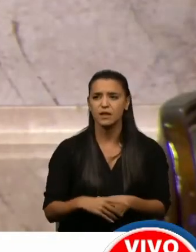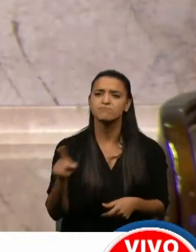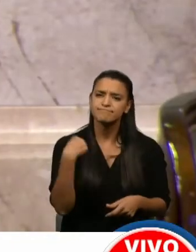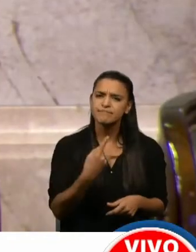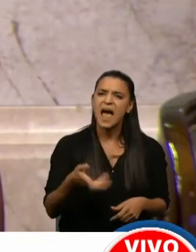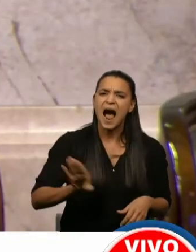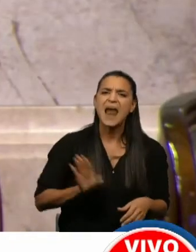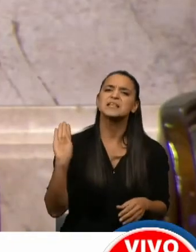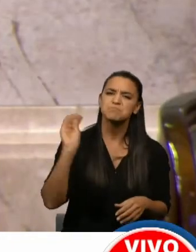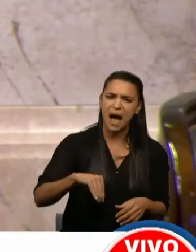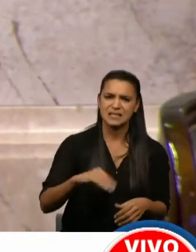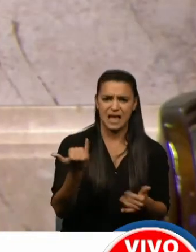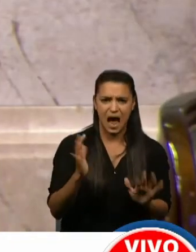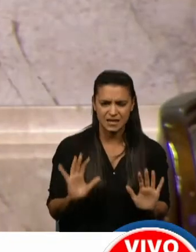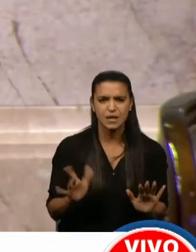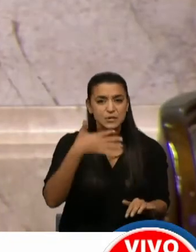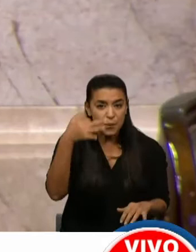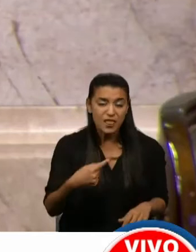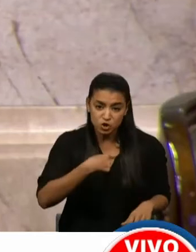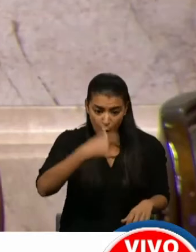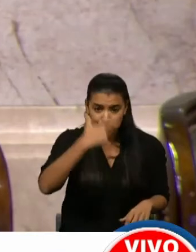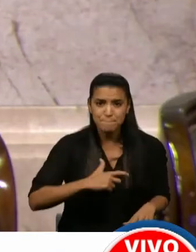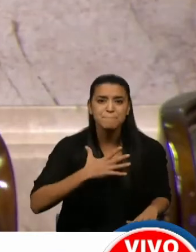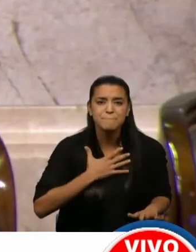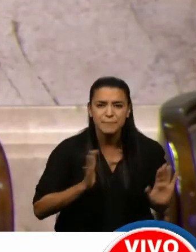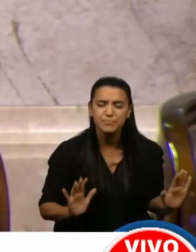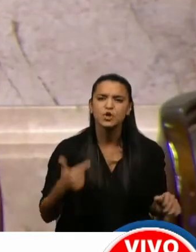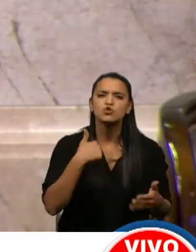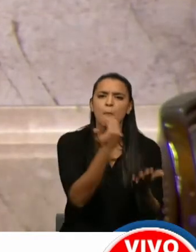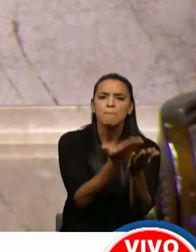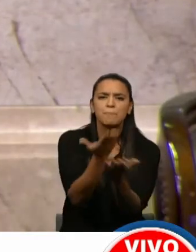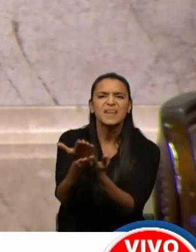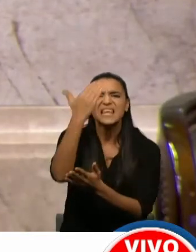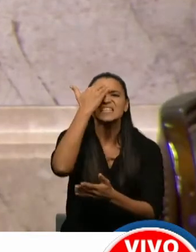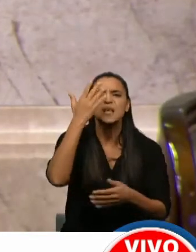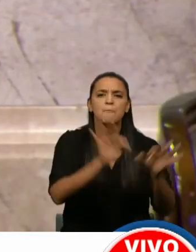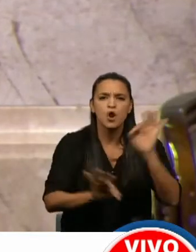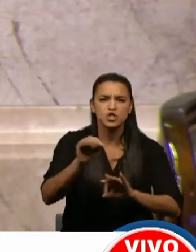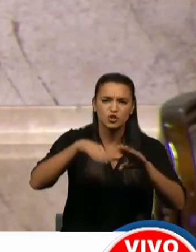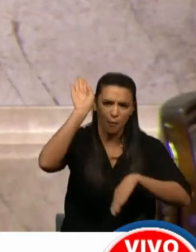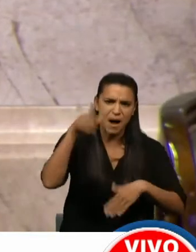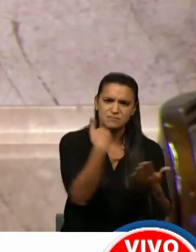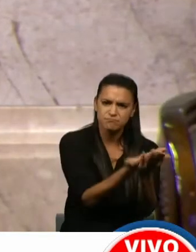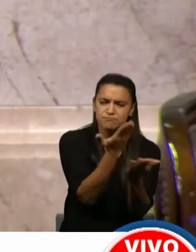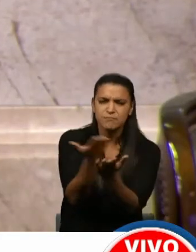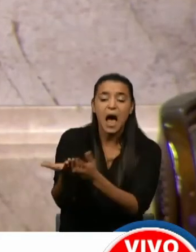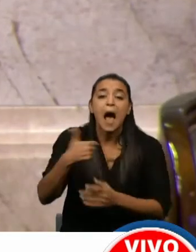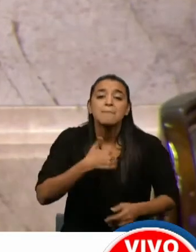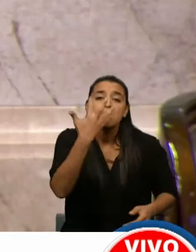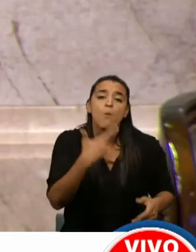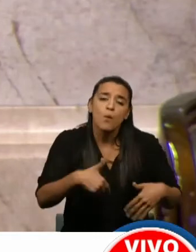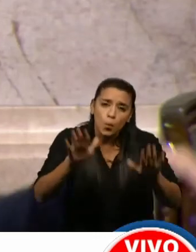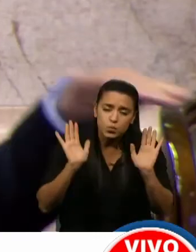quedamos con ganas de más. Es cierto que a mí en lo particular, que he presentado más de 15 proyectos de ganancias, me hubiera gustado,